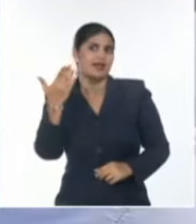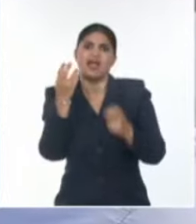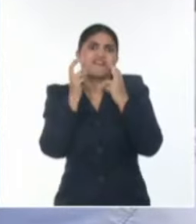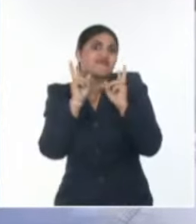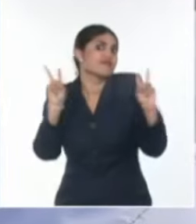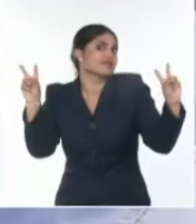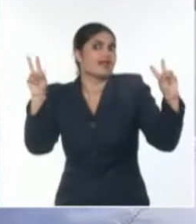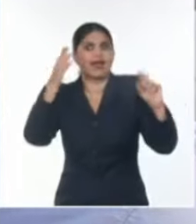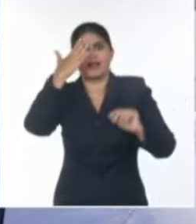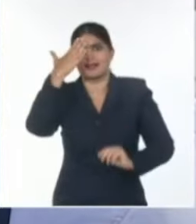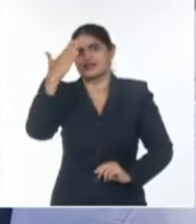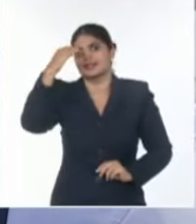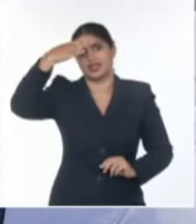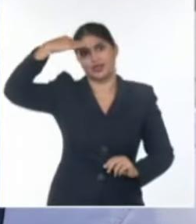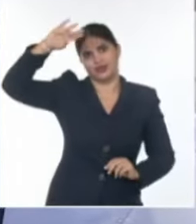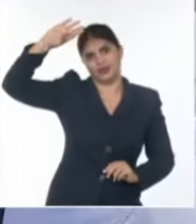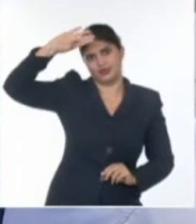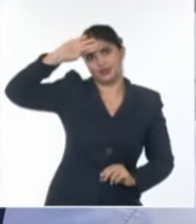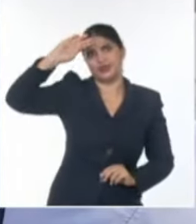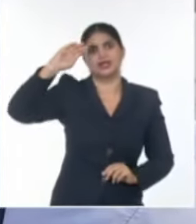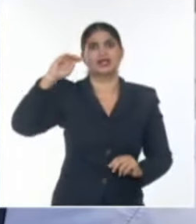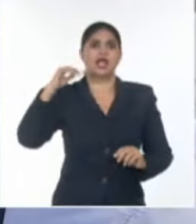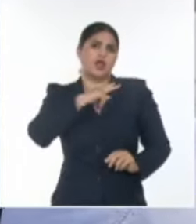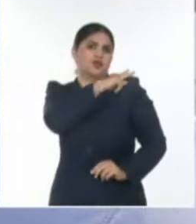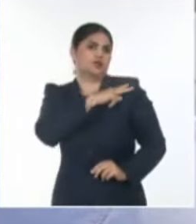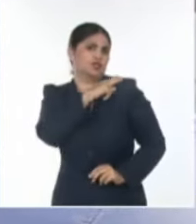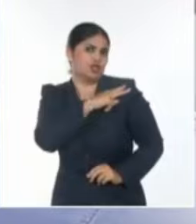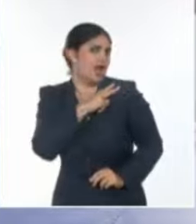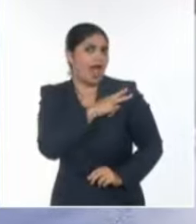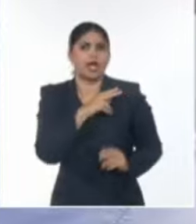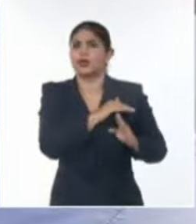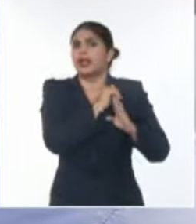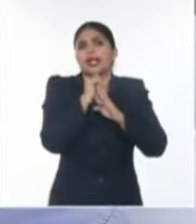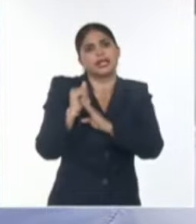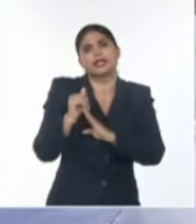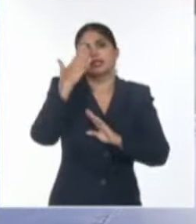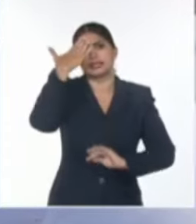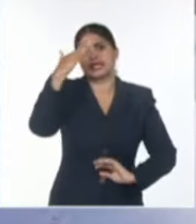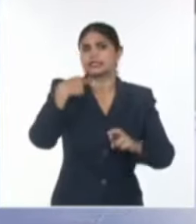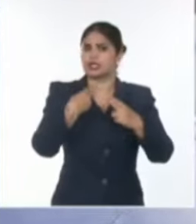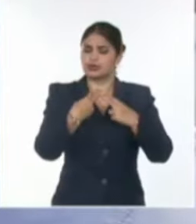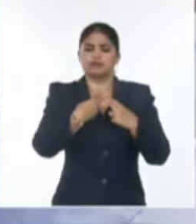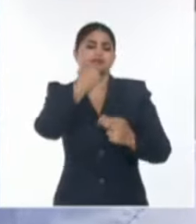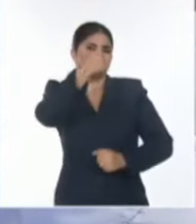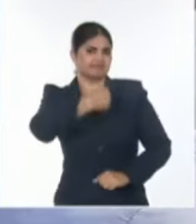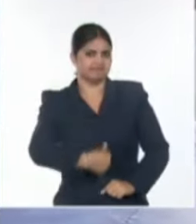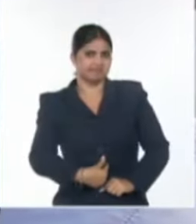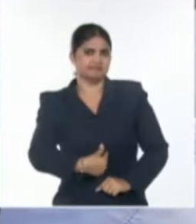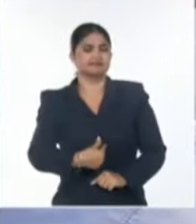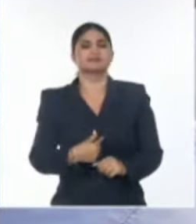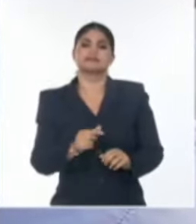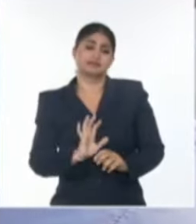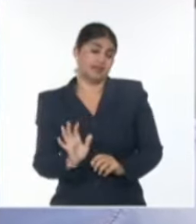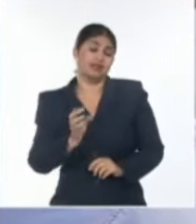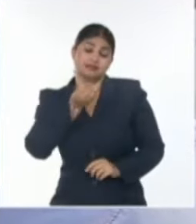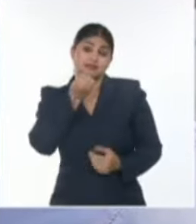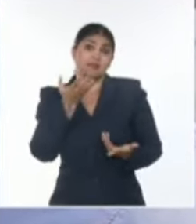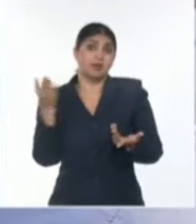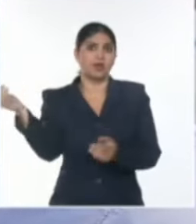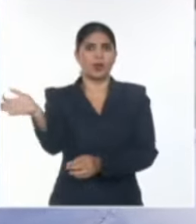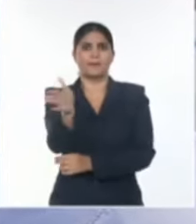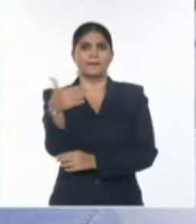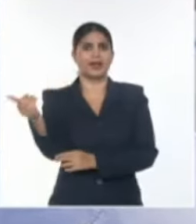y a nuestro país y nuestro dirigente que siempre han confiado en nosotros y en mí en lo personal, se me dio esta posibilidad